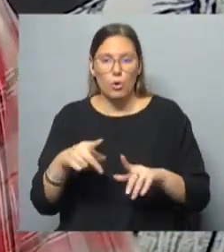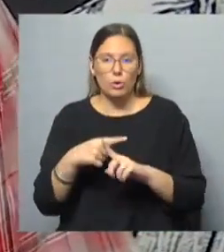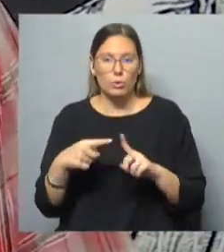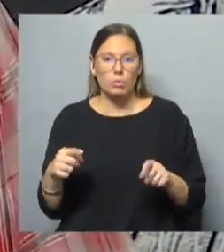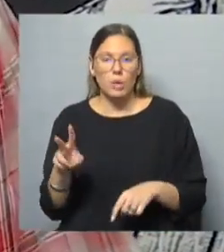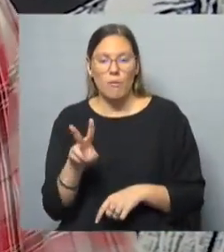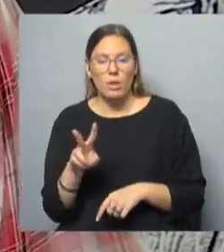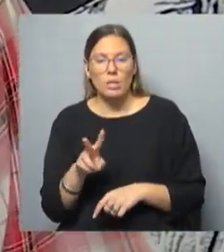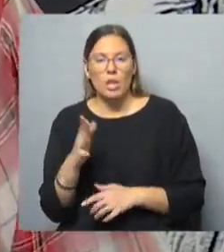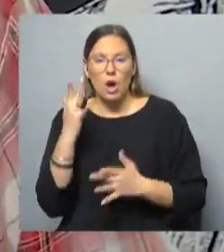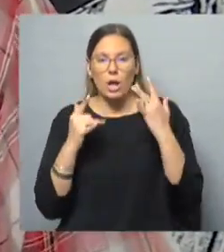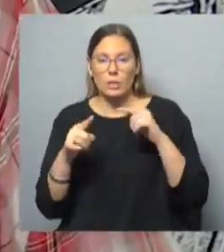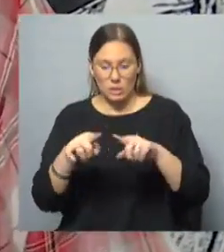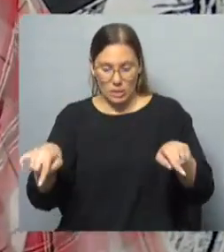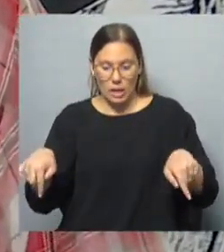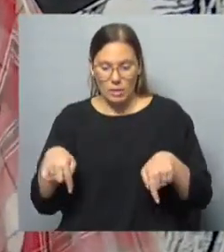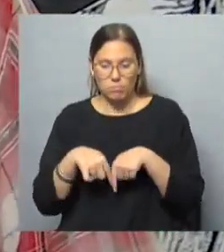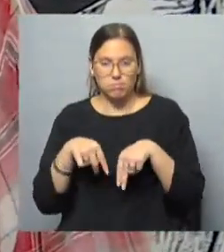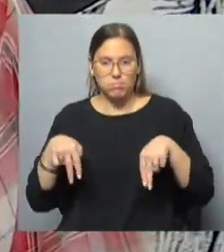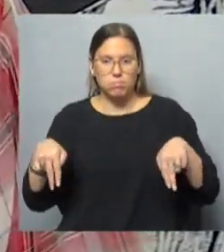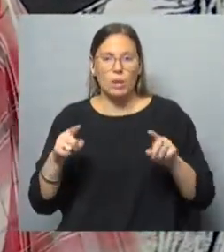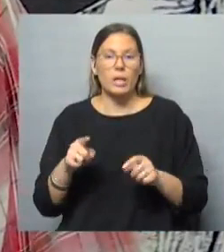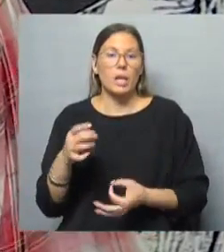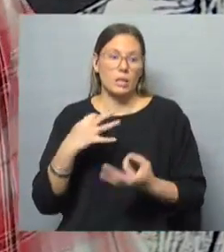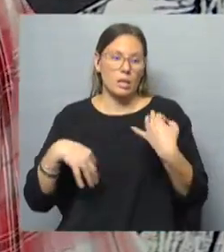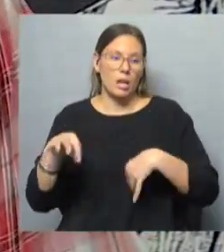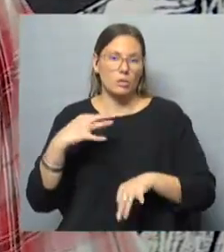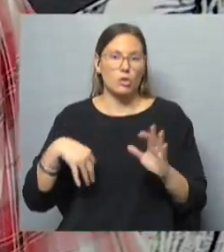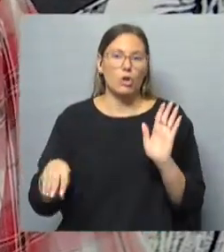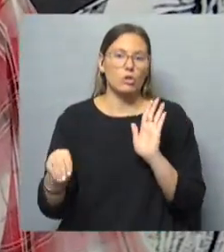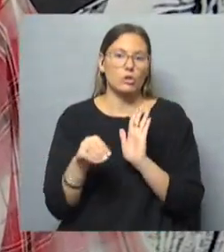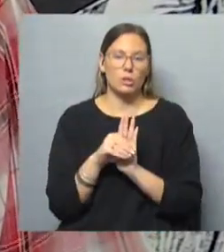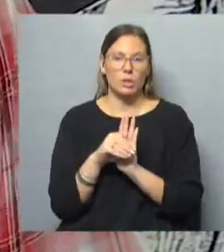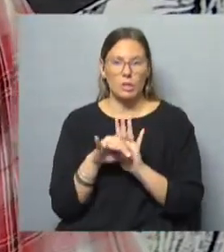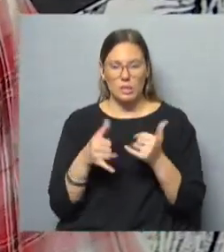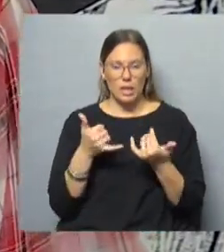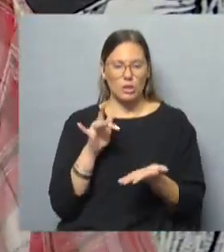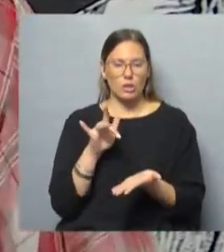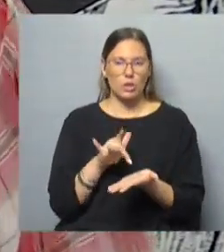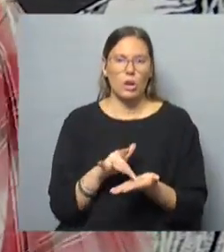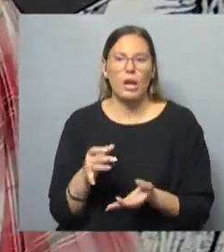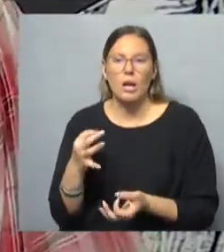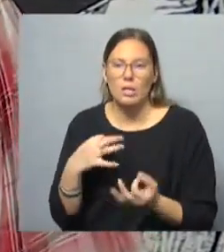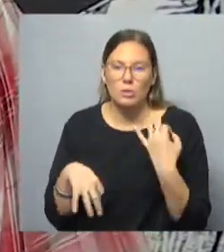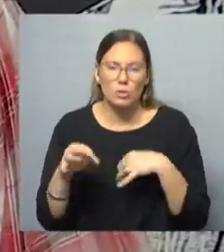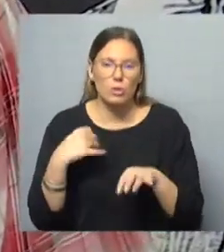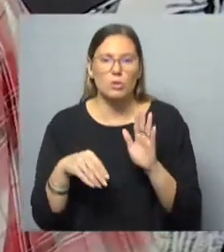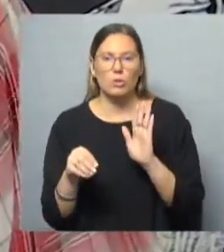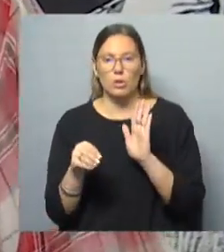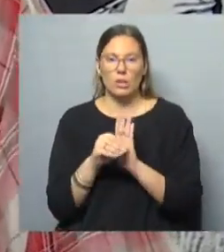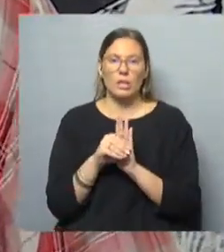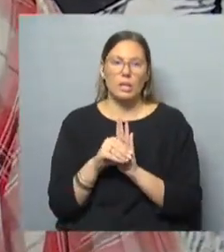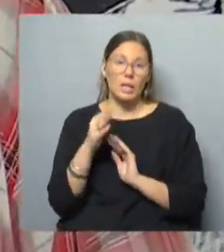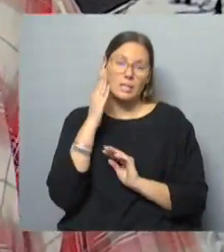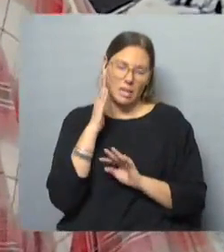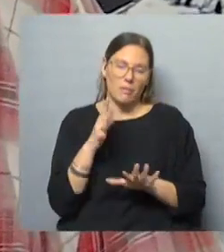22 artistas en escena, nada menos que en el Solís, que para nosotros ya pisar el Solís, o sea, estar ahí en las tablas, vos sabés bien lo